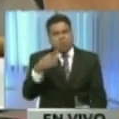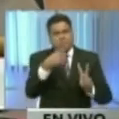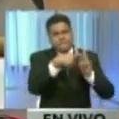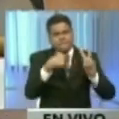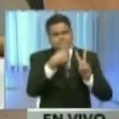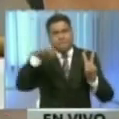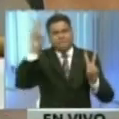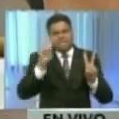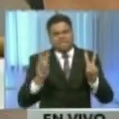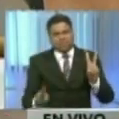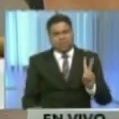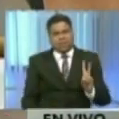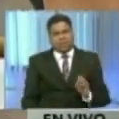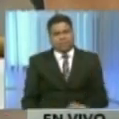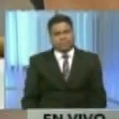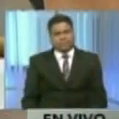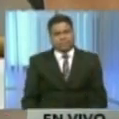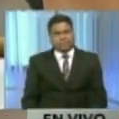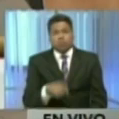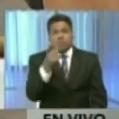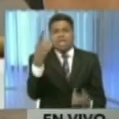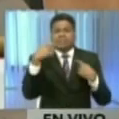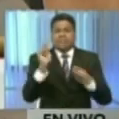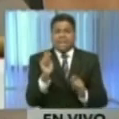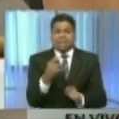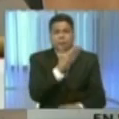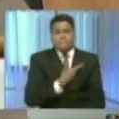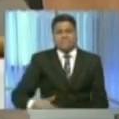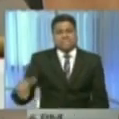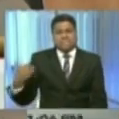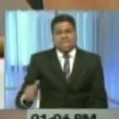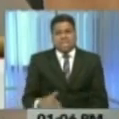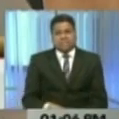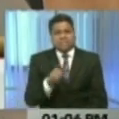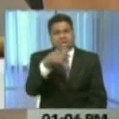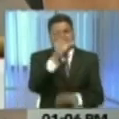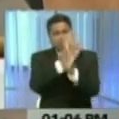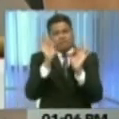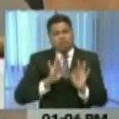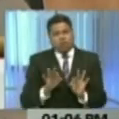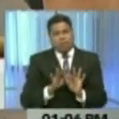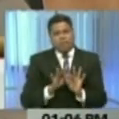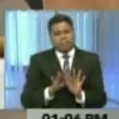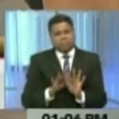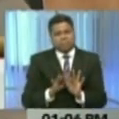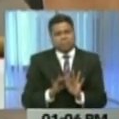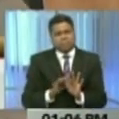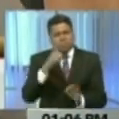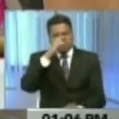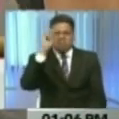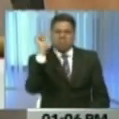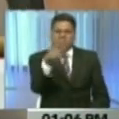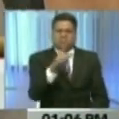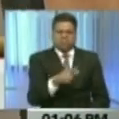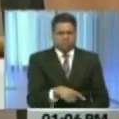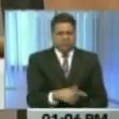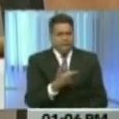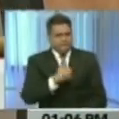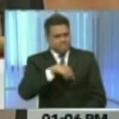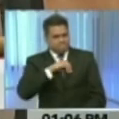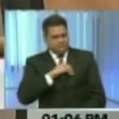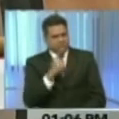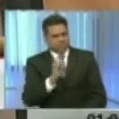y de gobierno de la región, que usted tratara a un mandatario de esa forma tan grosera y vulgar. Ahí